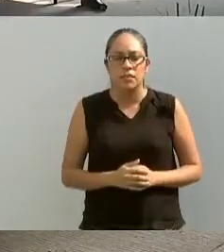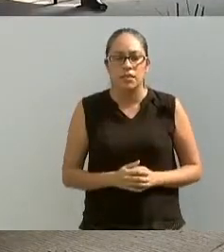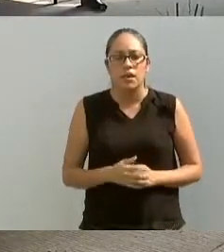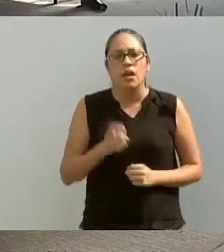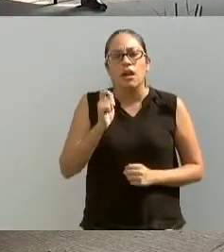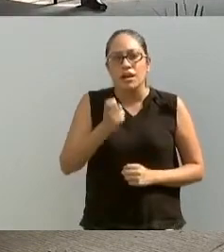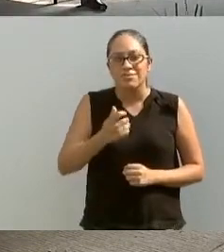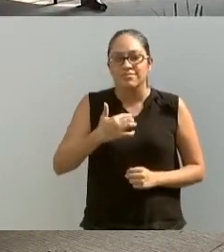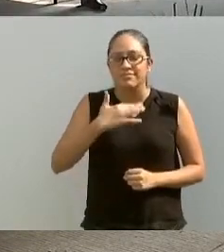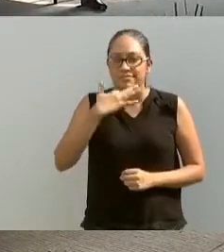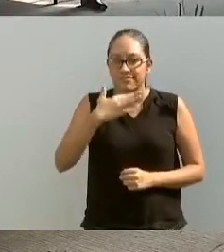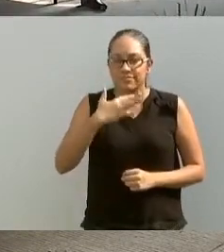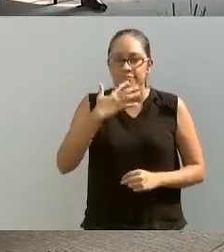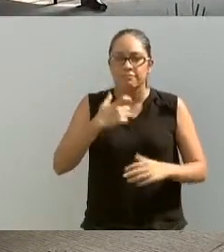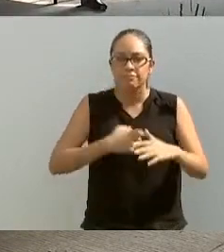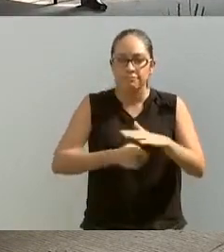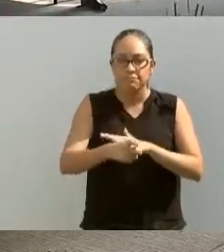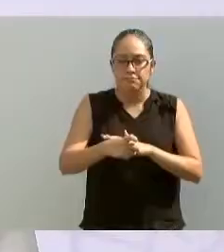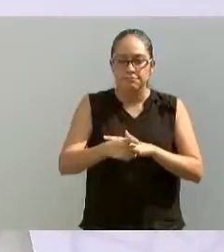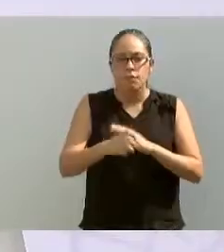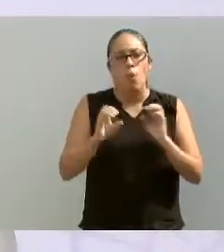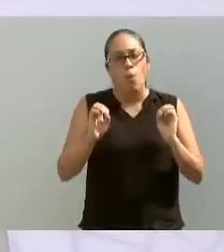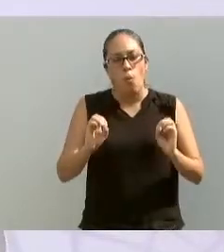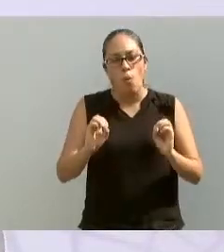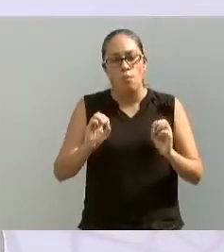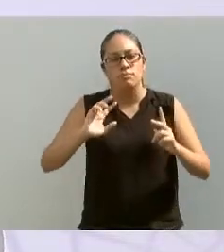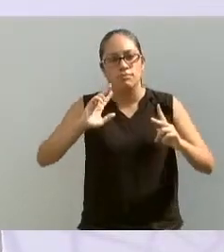corrupción o muerte.